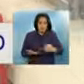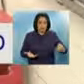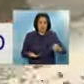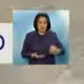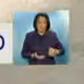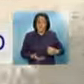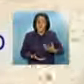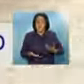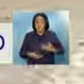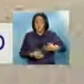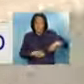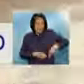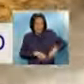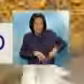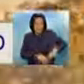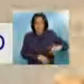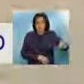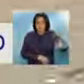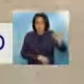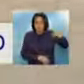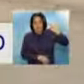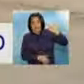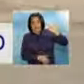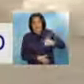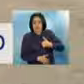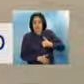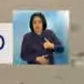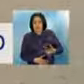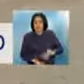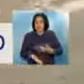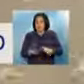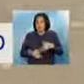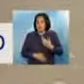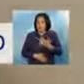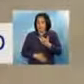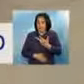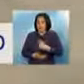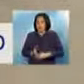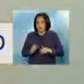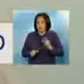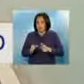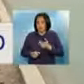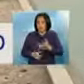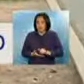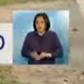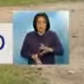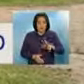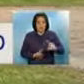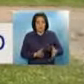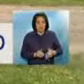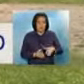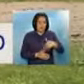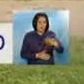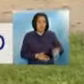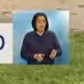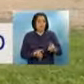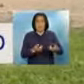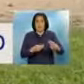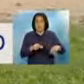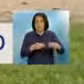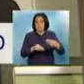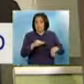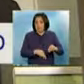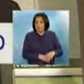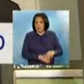del bolsillo del chaleco tras apuntarle con el arma en el pecho. Eran 3 delincuentes, luego lo dejaron cerca al mercado agrario de la Asociación